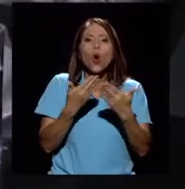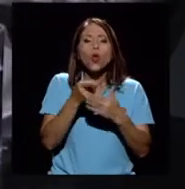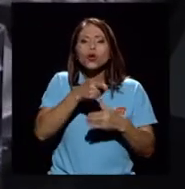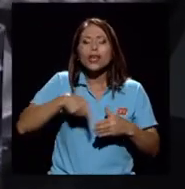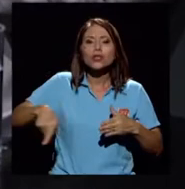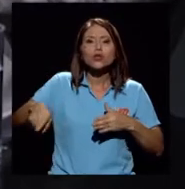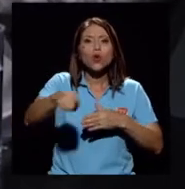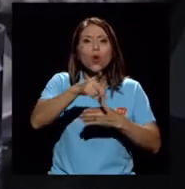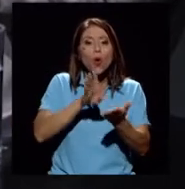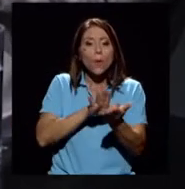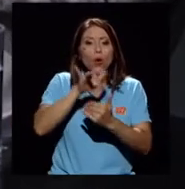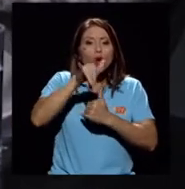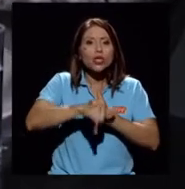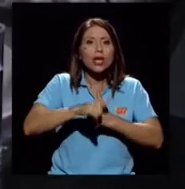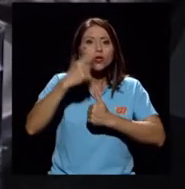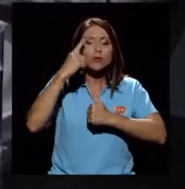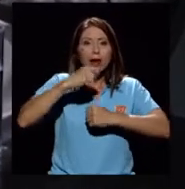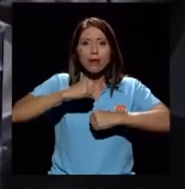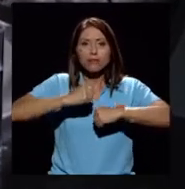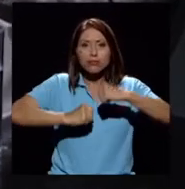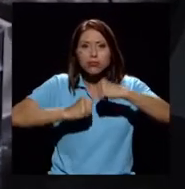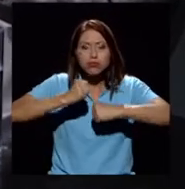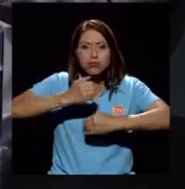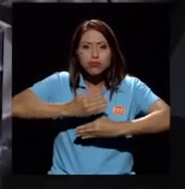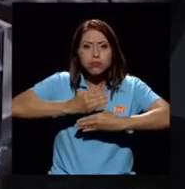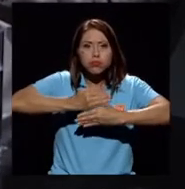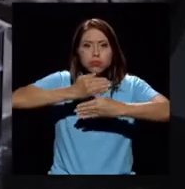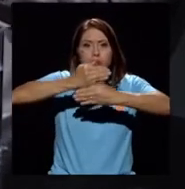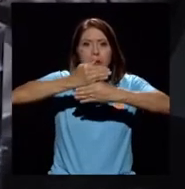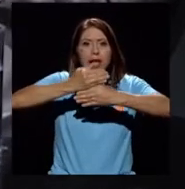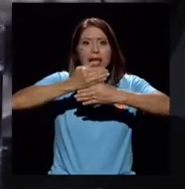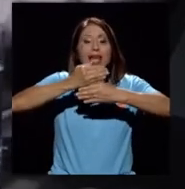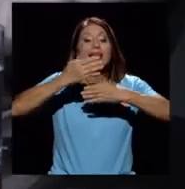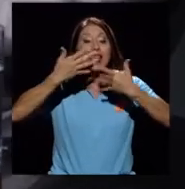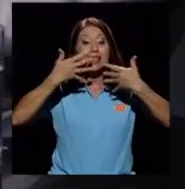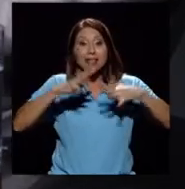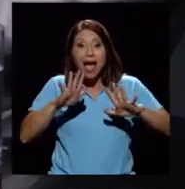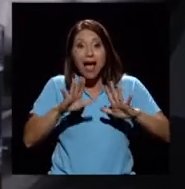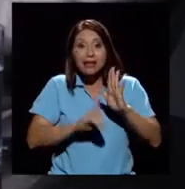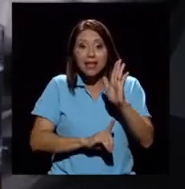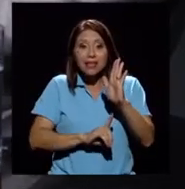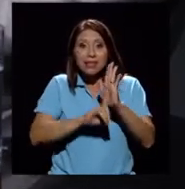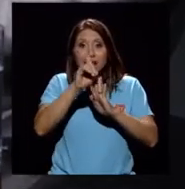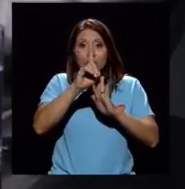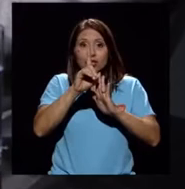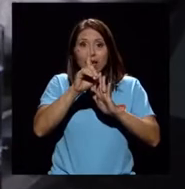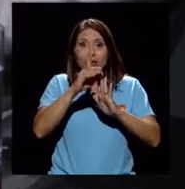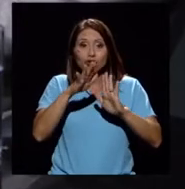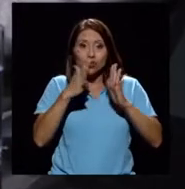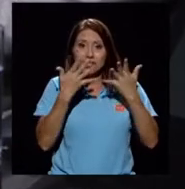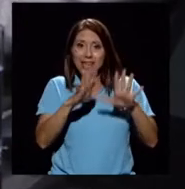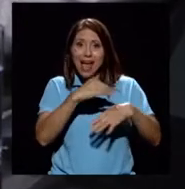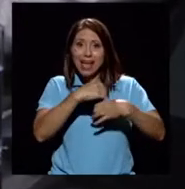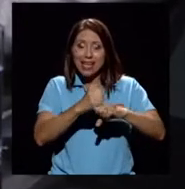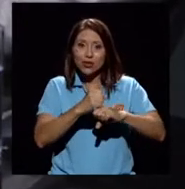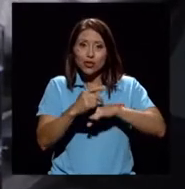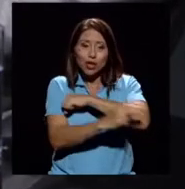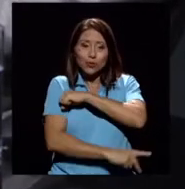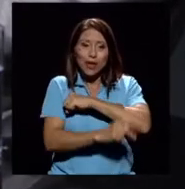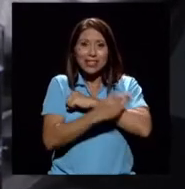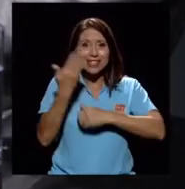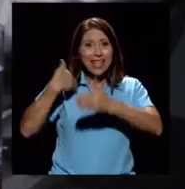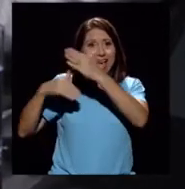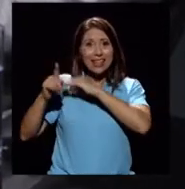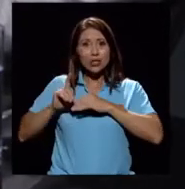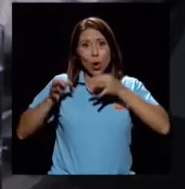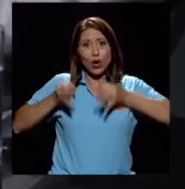proyectos de infraestructura que están ya sea desarrollados en los países que originalmente componían la ruta de la ciudad que son centradas